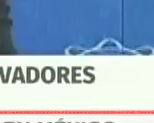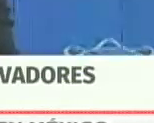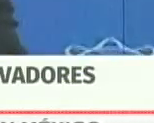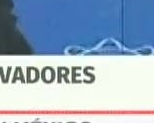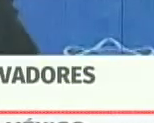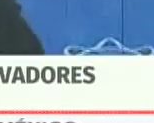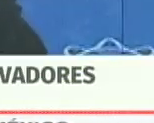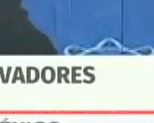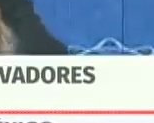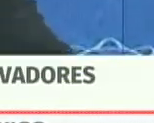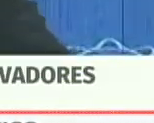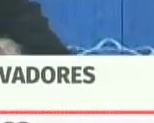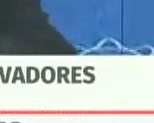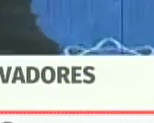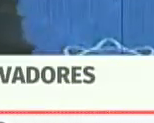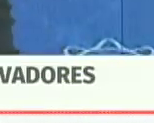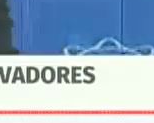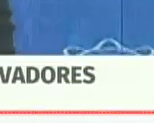Tiene una novedad.